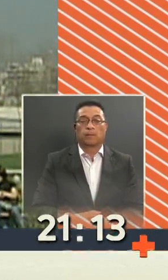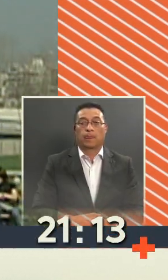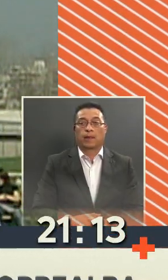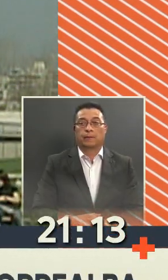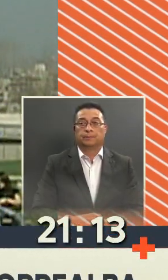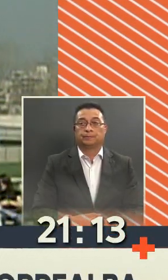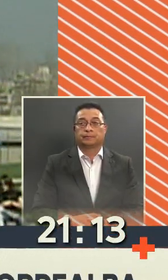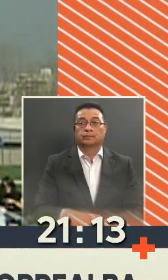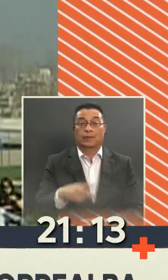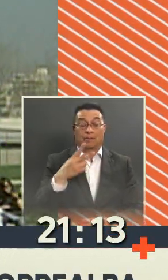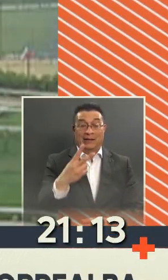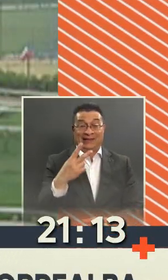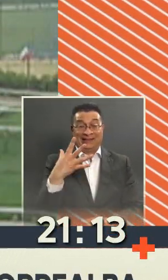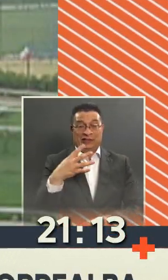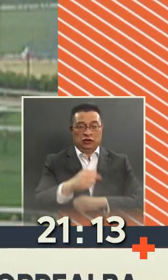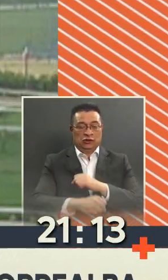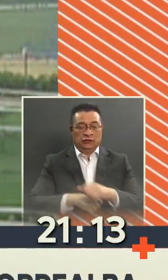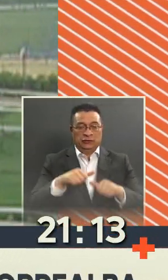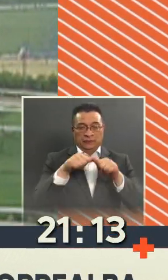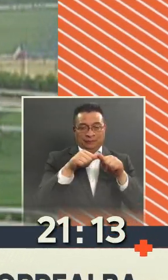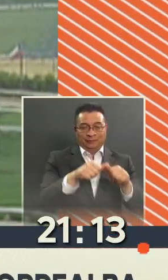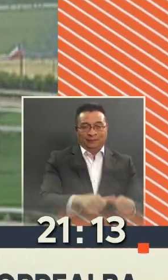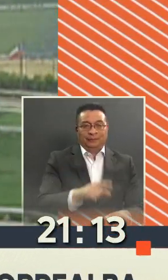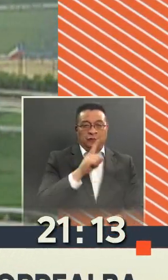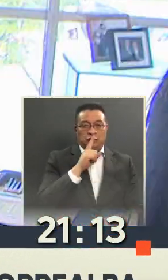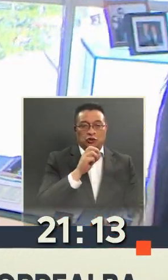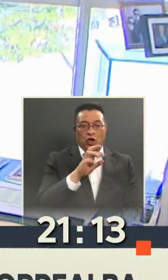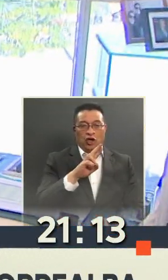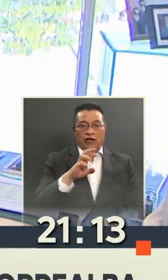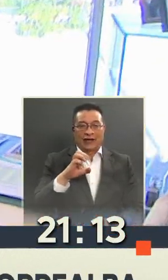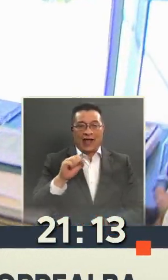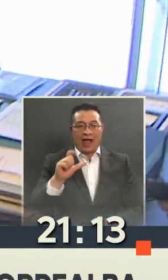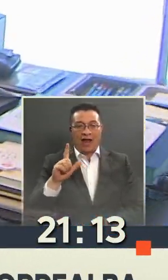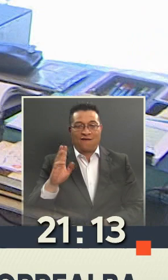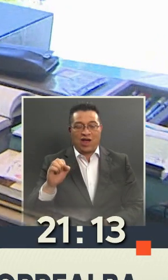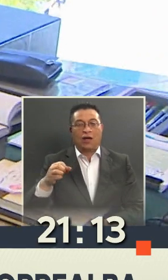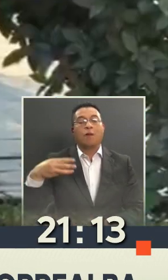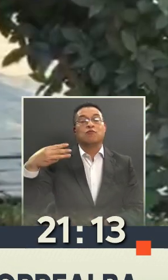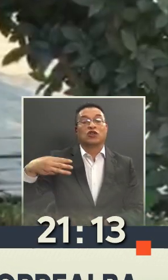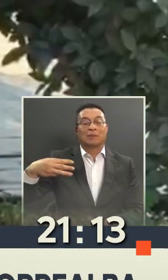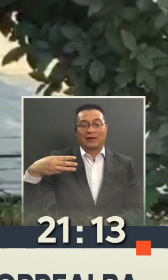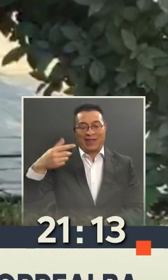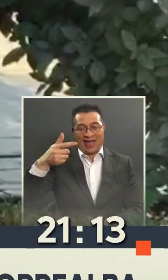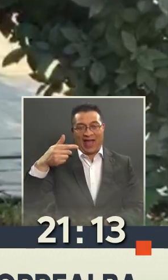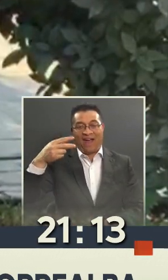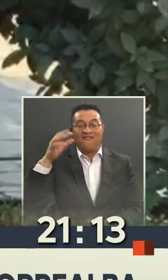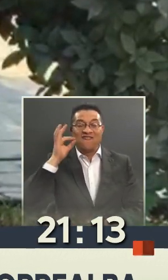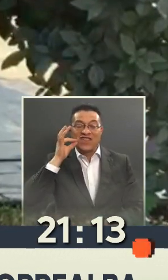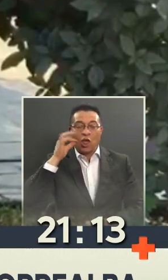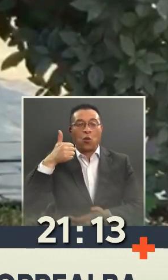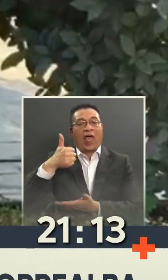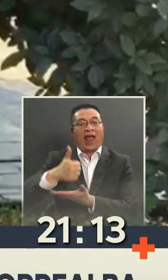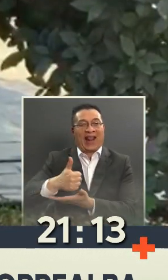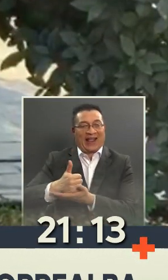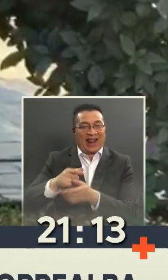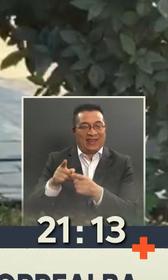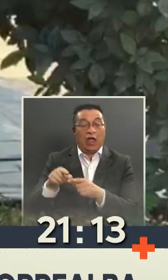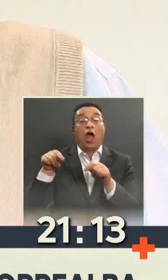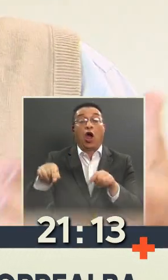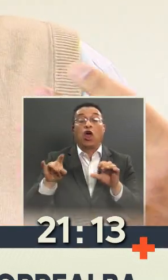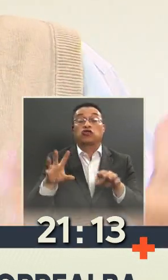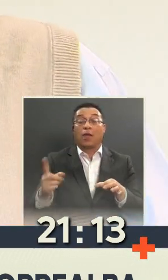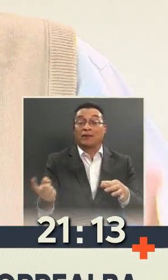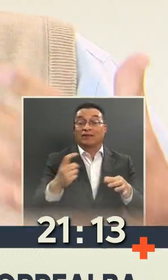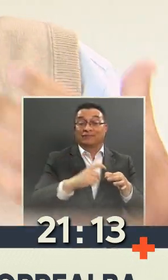Fueron 25 años que Raúl El Tronco Torrealba estuvo al frente de la municipalidad de Vitacura, pero hoy, cuando es solo militante de